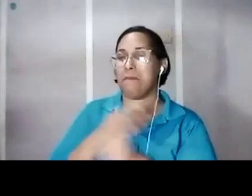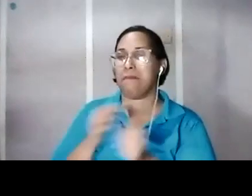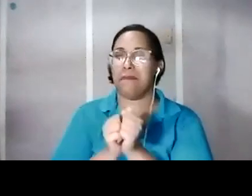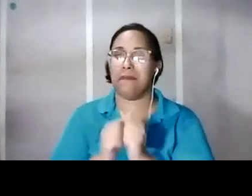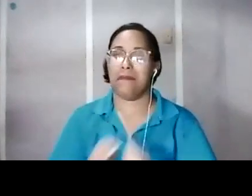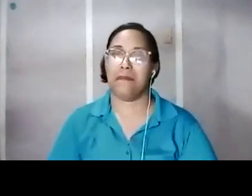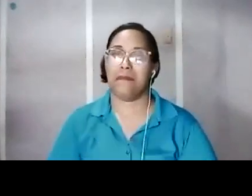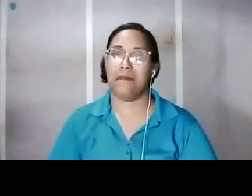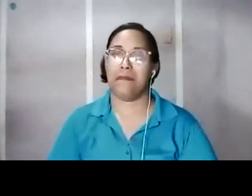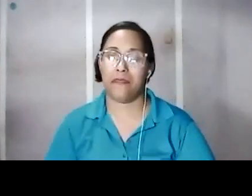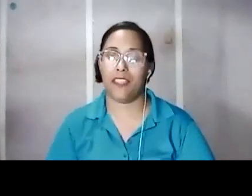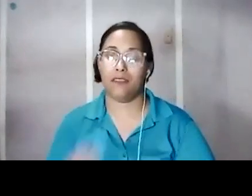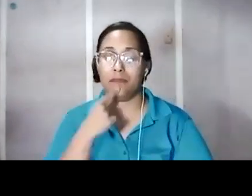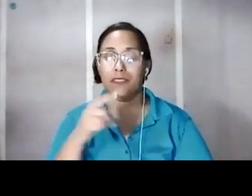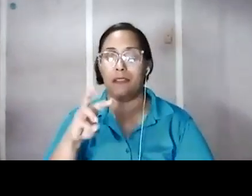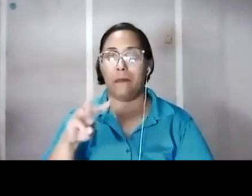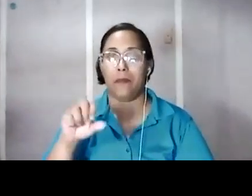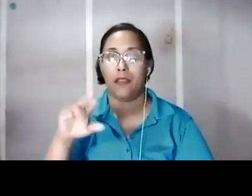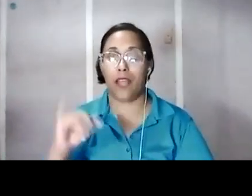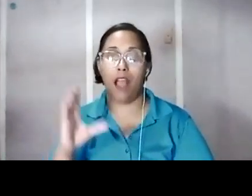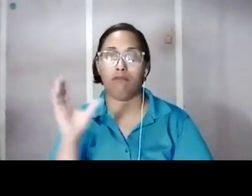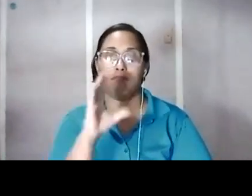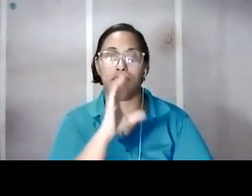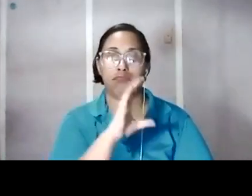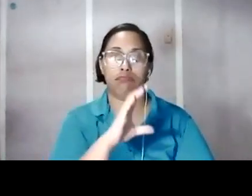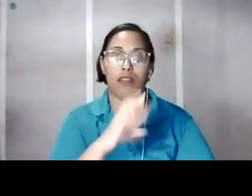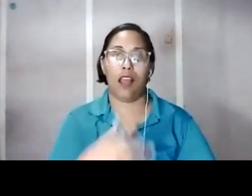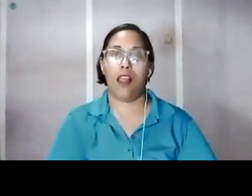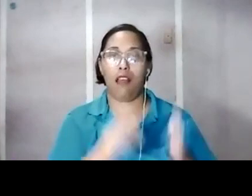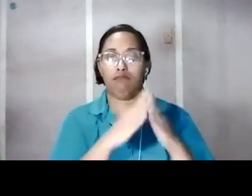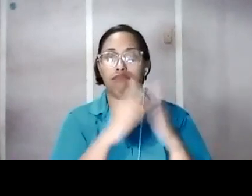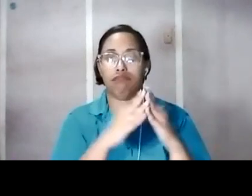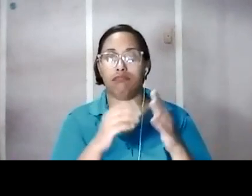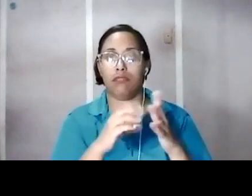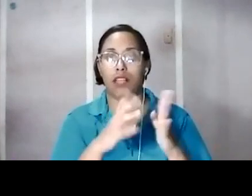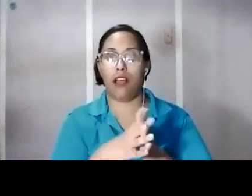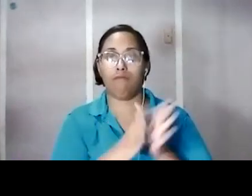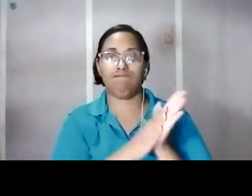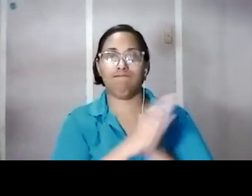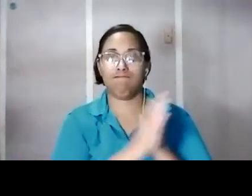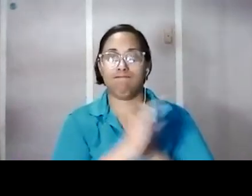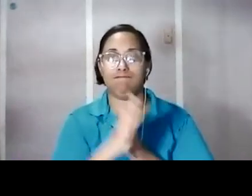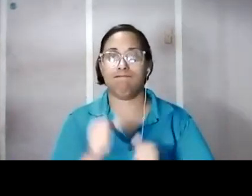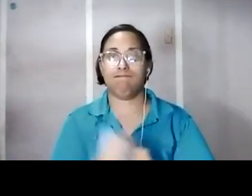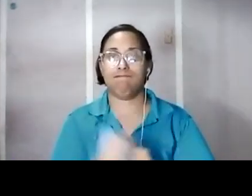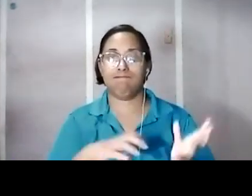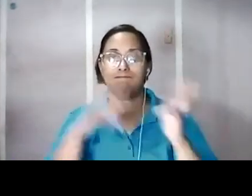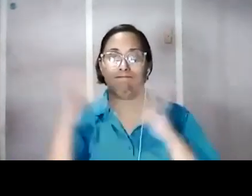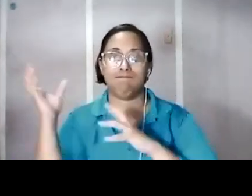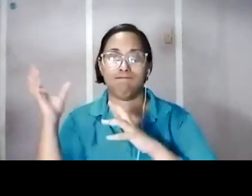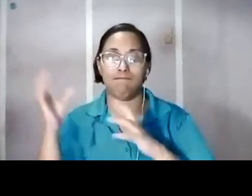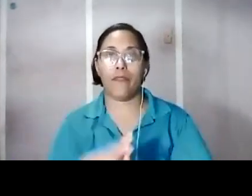Comenta María del Carmen Baeria que hay que buscar los casos criminales y civiles, es bien fascinante. María del